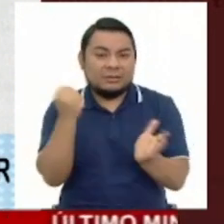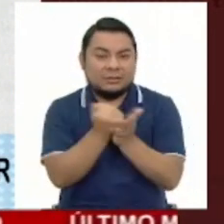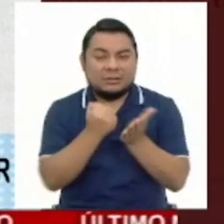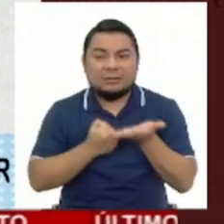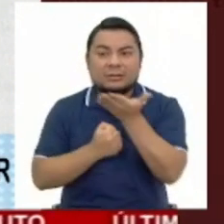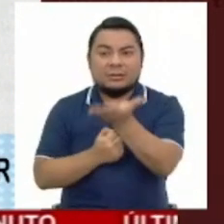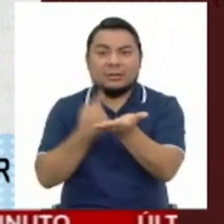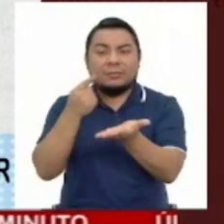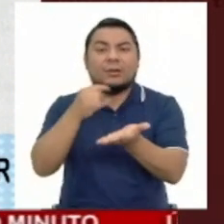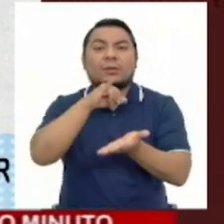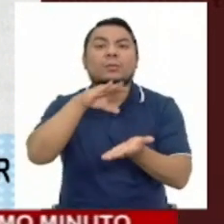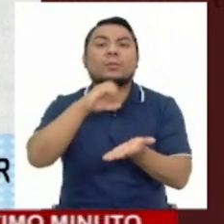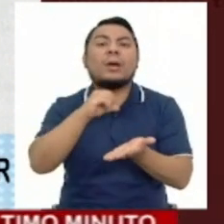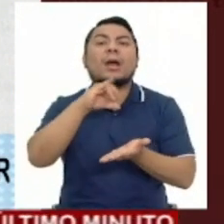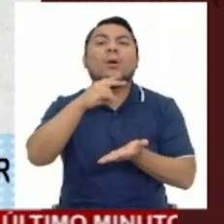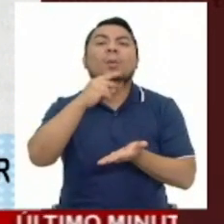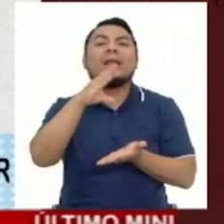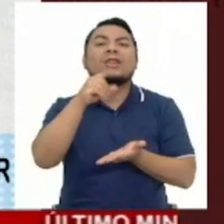credenciales otorgadas por Juan Guaidó,